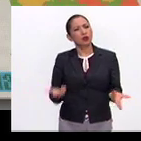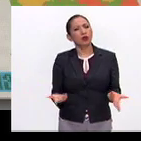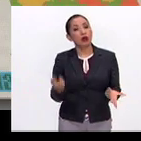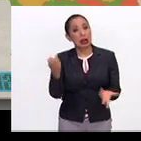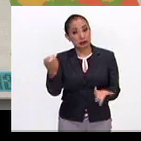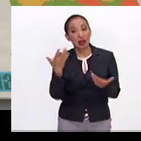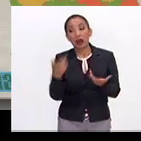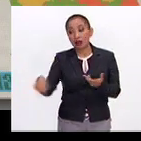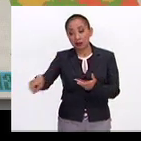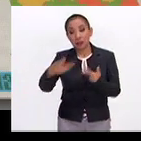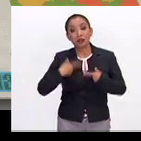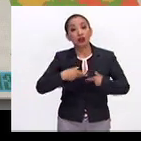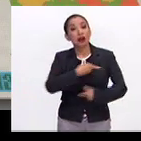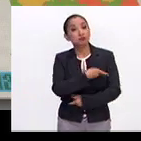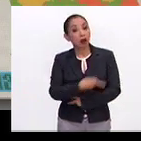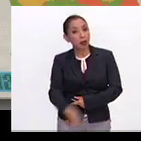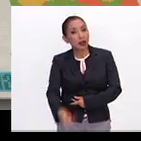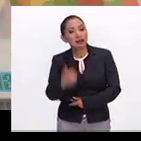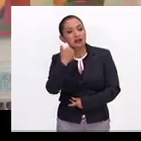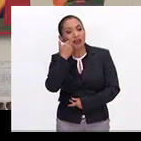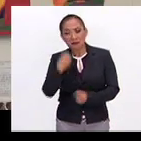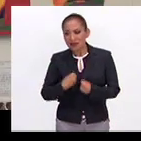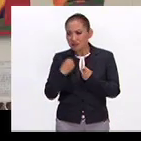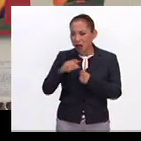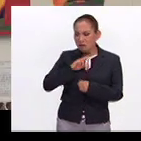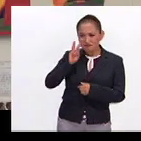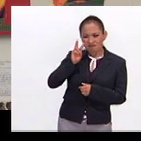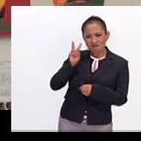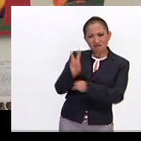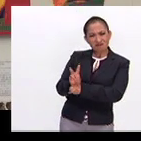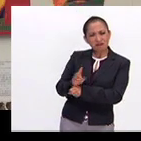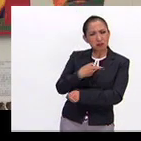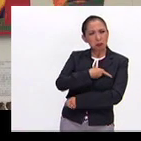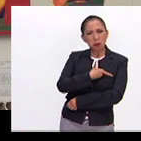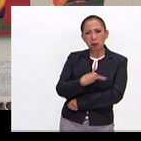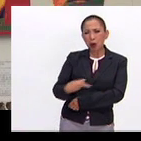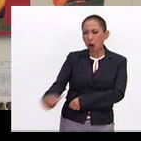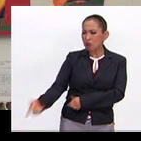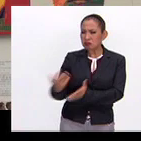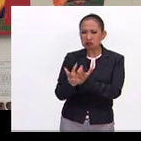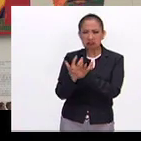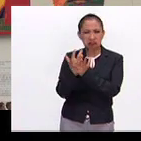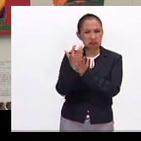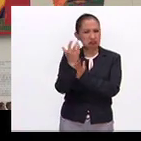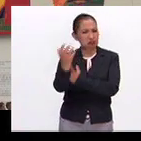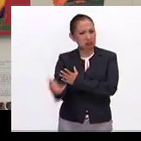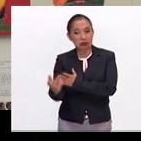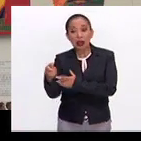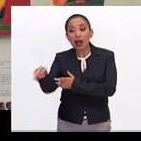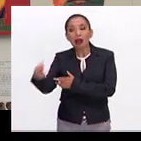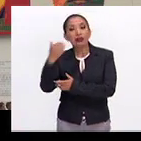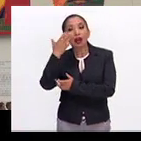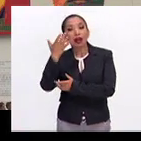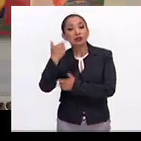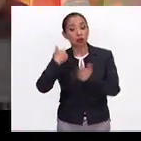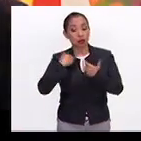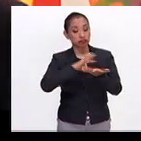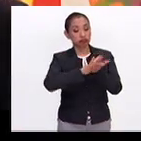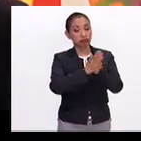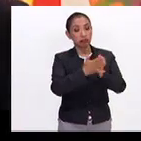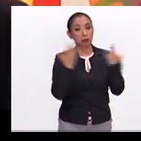Es el deseo de la gente humilde, que vive en una pobreza inconcebible, convertirse en un